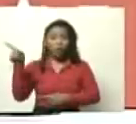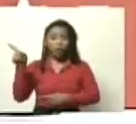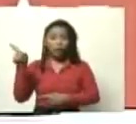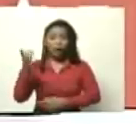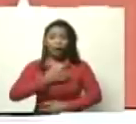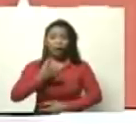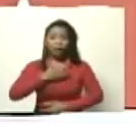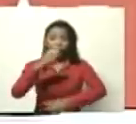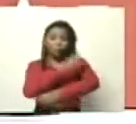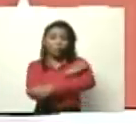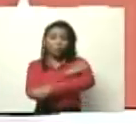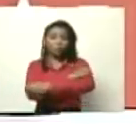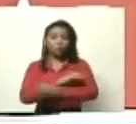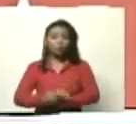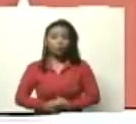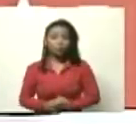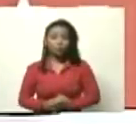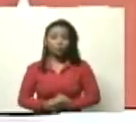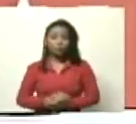alcalde opositor,